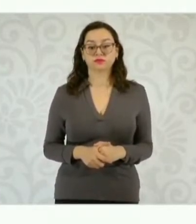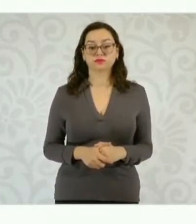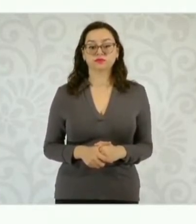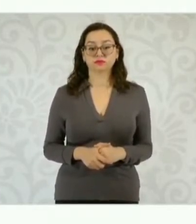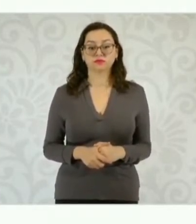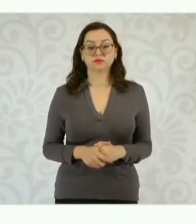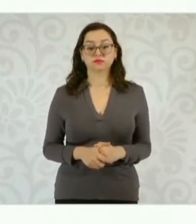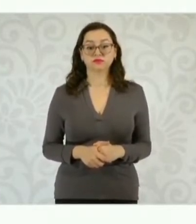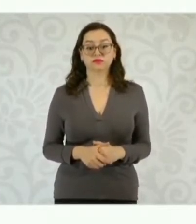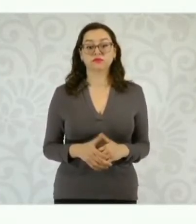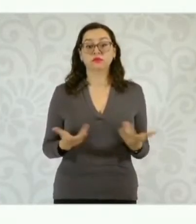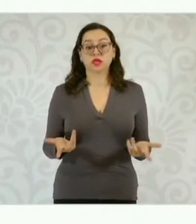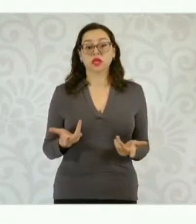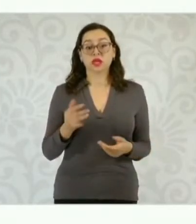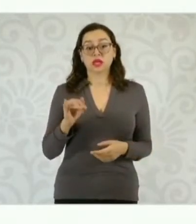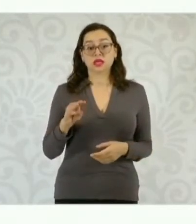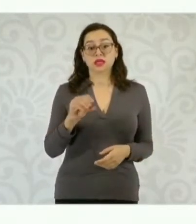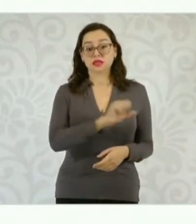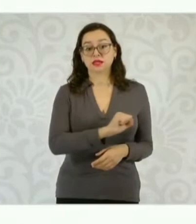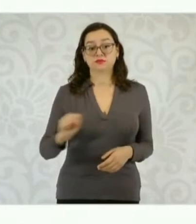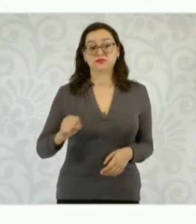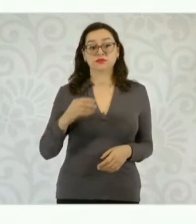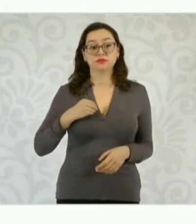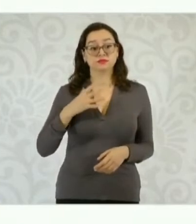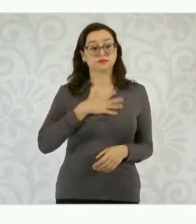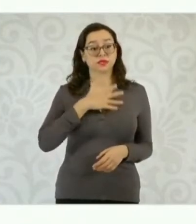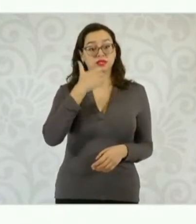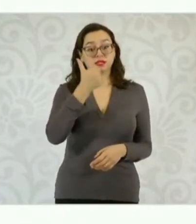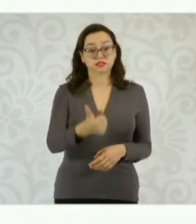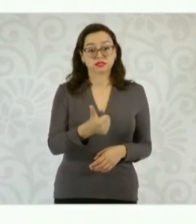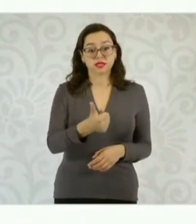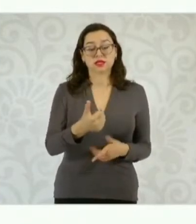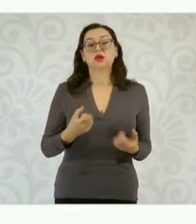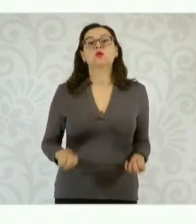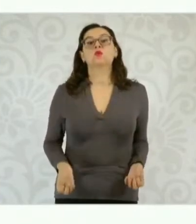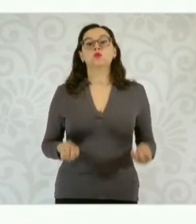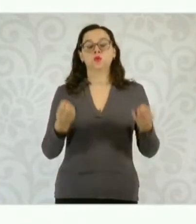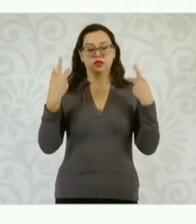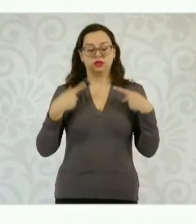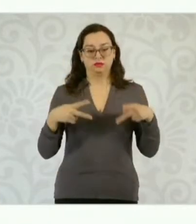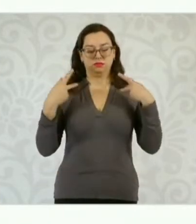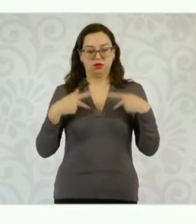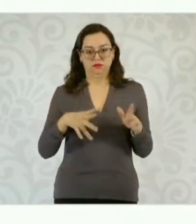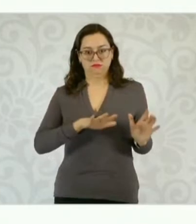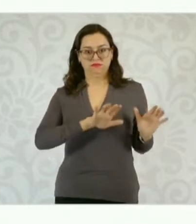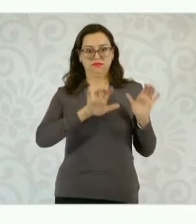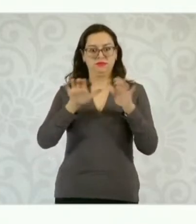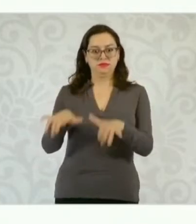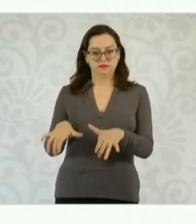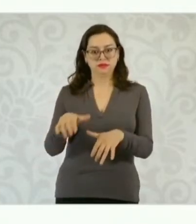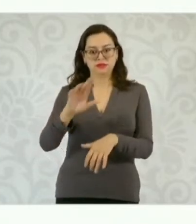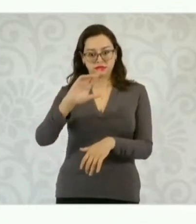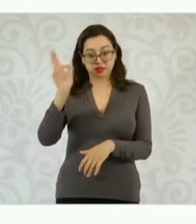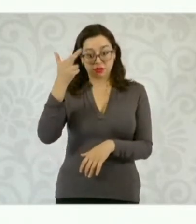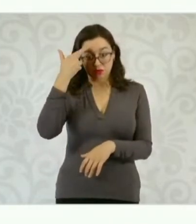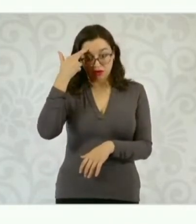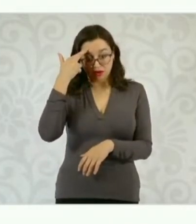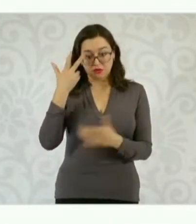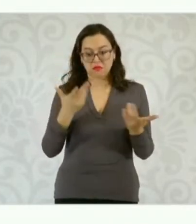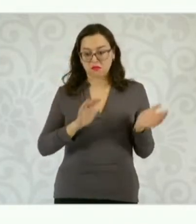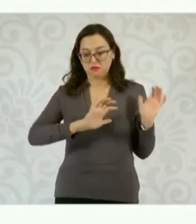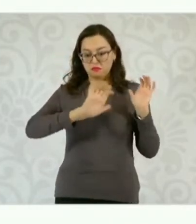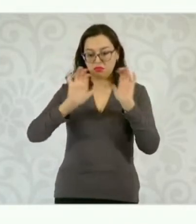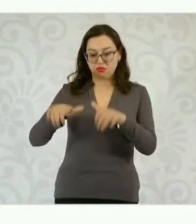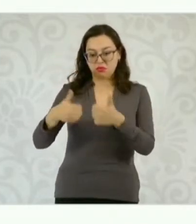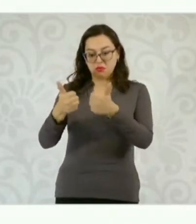Bienestar, particularmente el sector que involucra a los institutos, del número de residentes que tenemos activos. Recordarán, la residencia no es de un año, puede haber